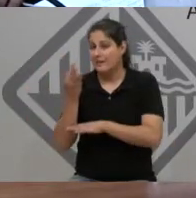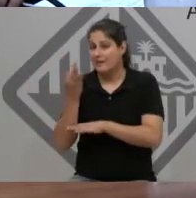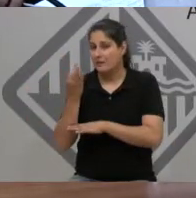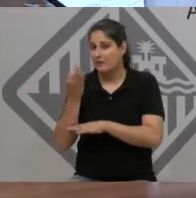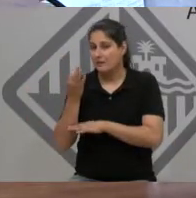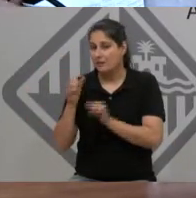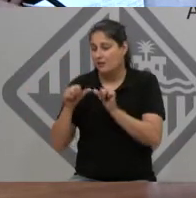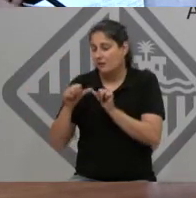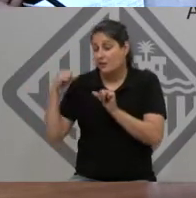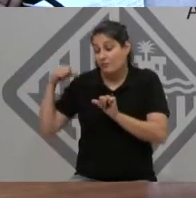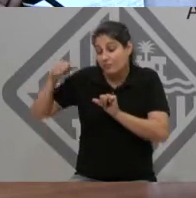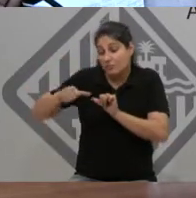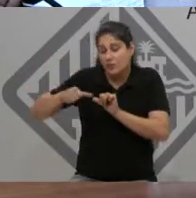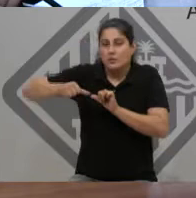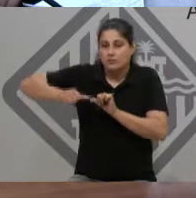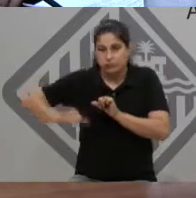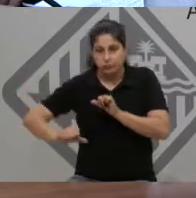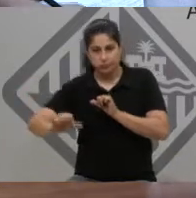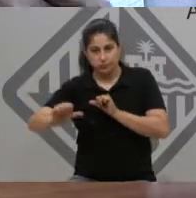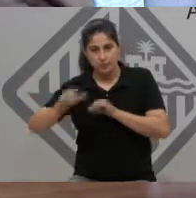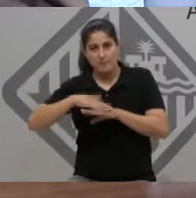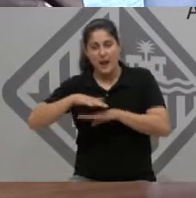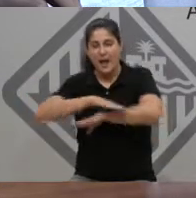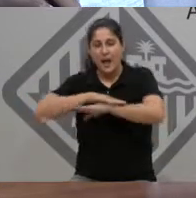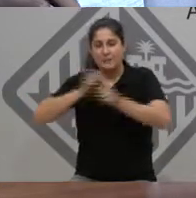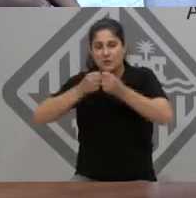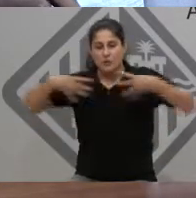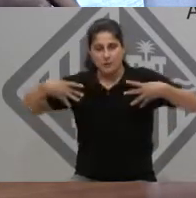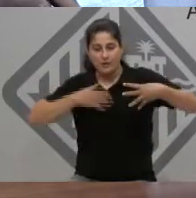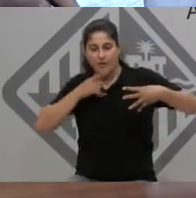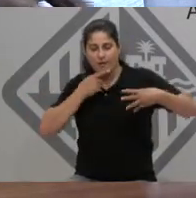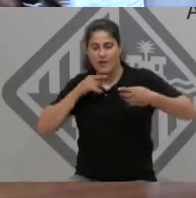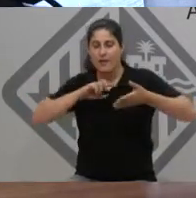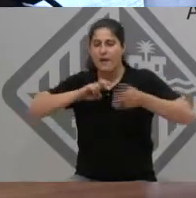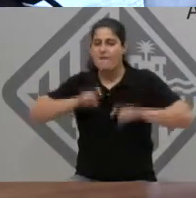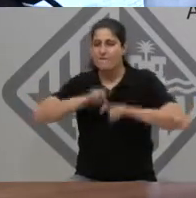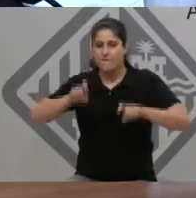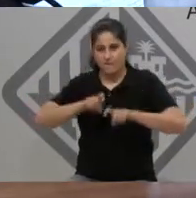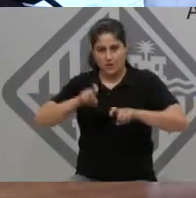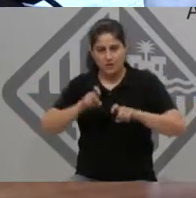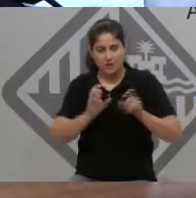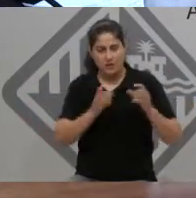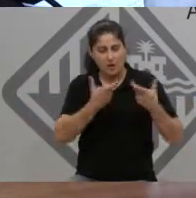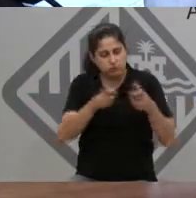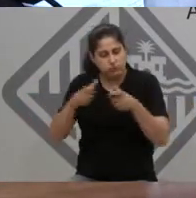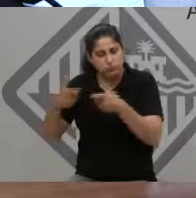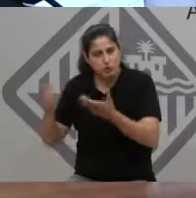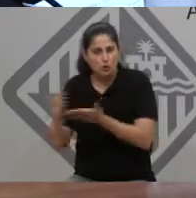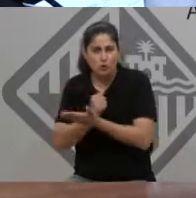implantación de la administración electrónica, con una implicación real de todas las áreas del ayuntamiento y, por supuesto,